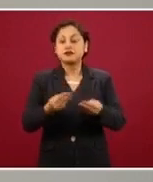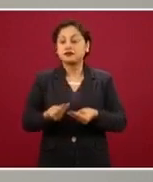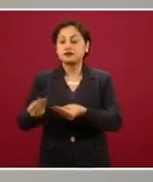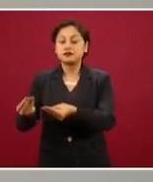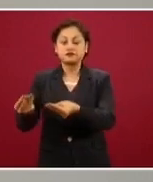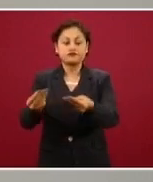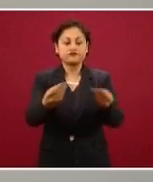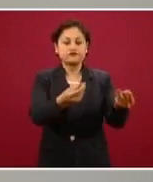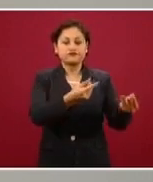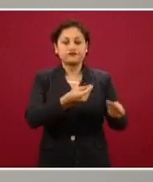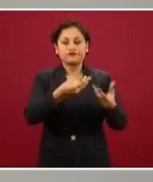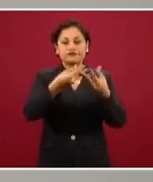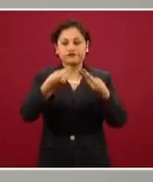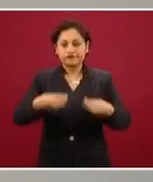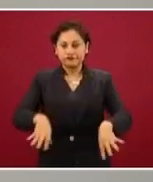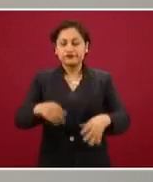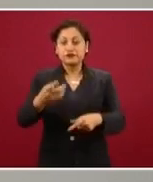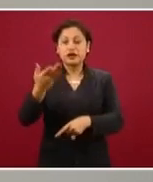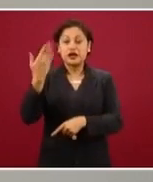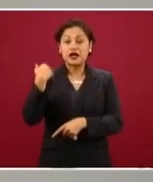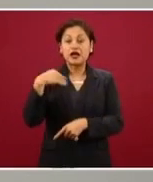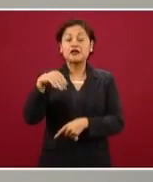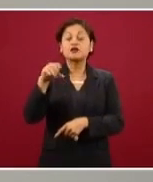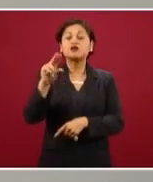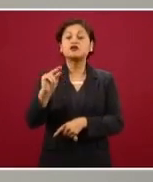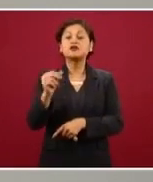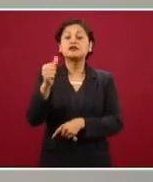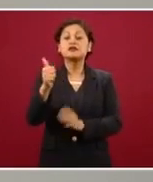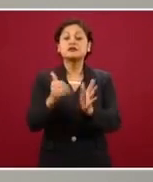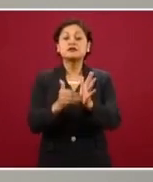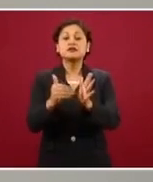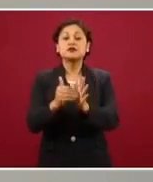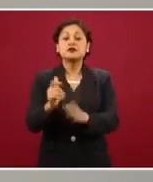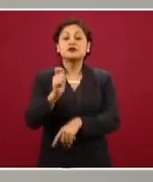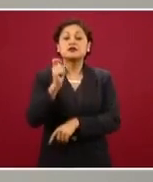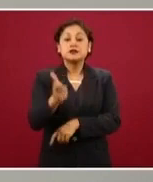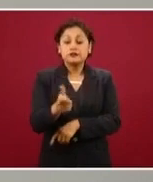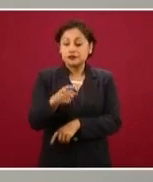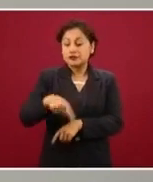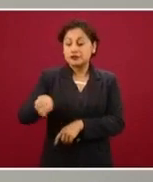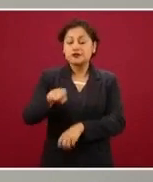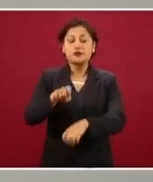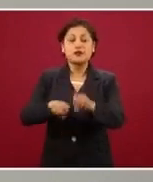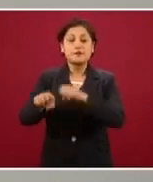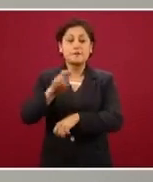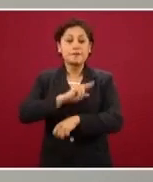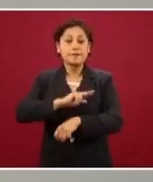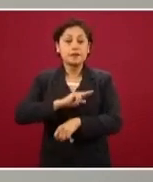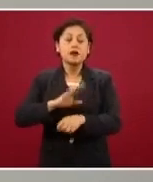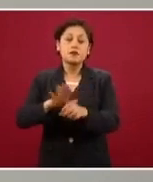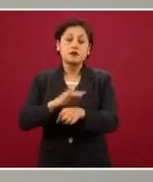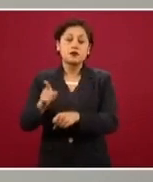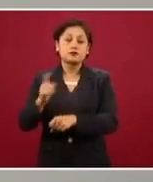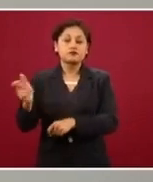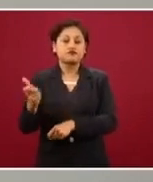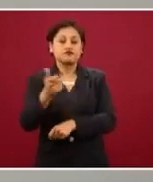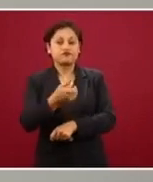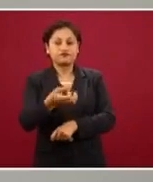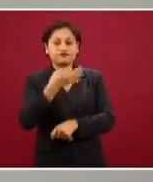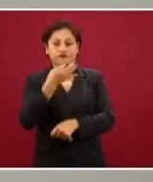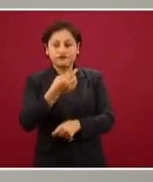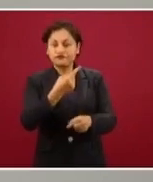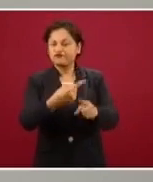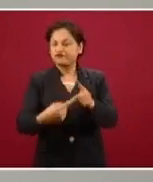había una deuda de 86 millones de pesos con los proveedores y por eso no abastecían. Y había un rezago administrativo y un